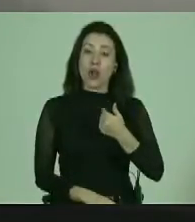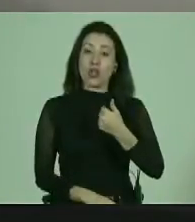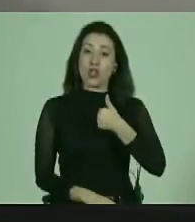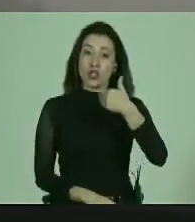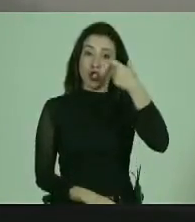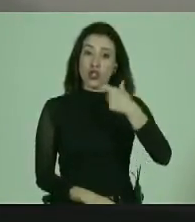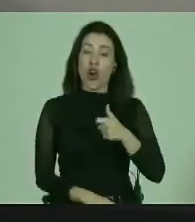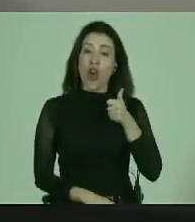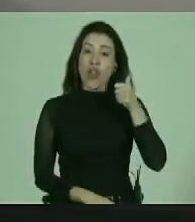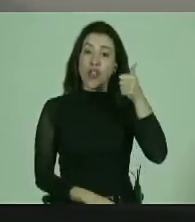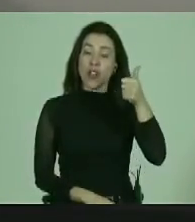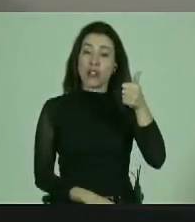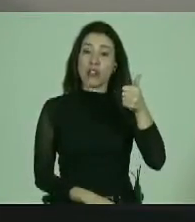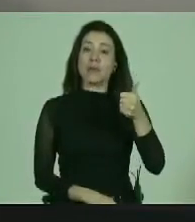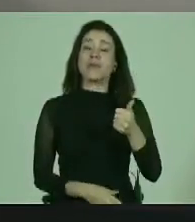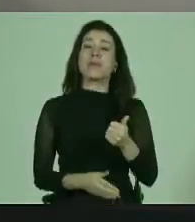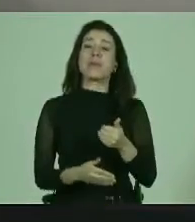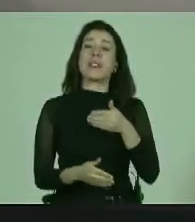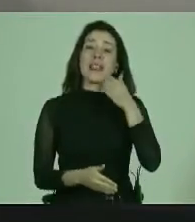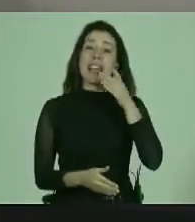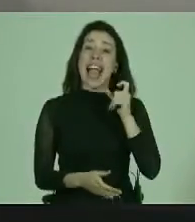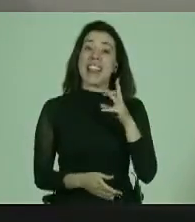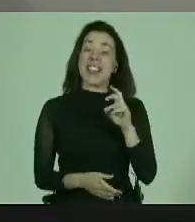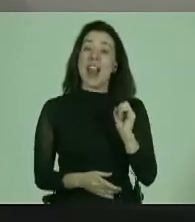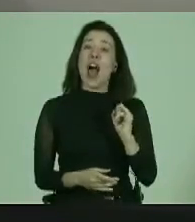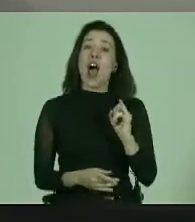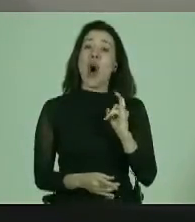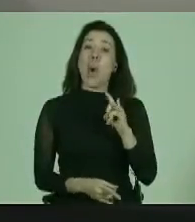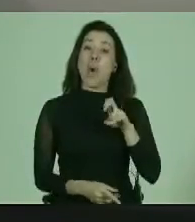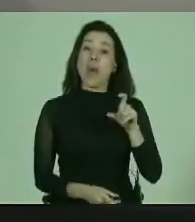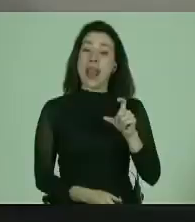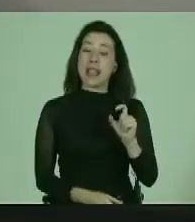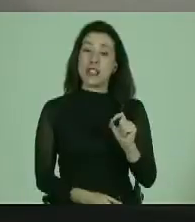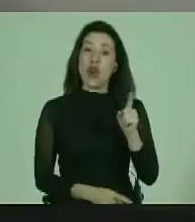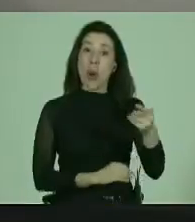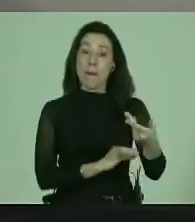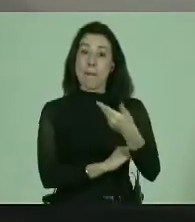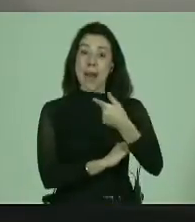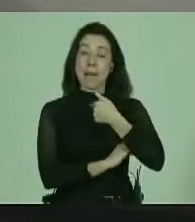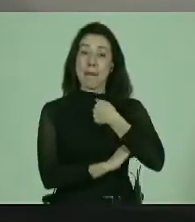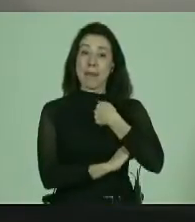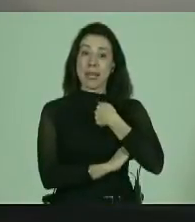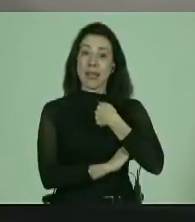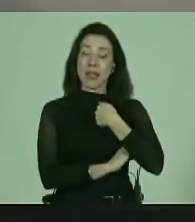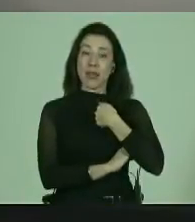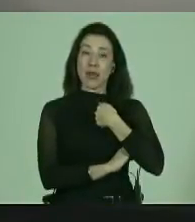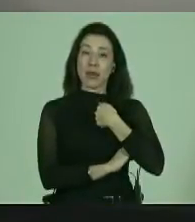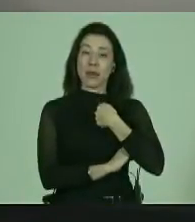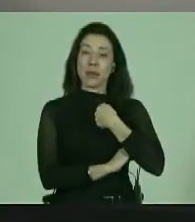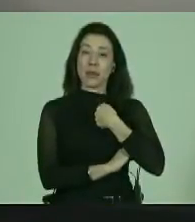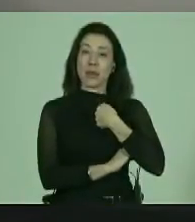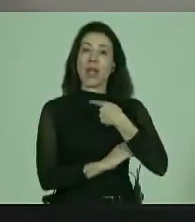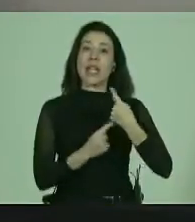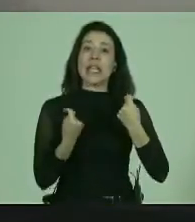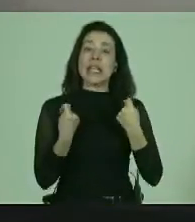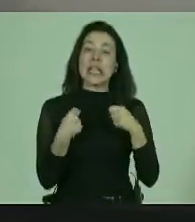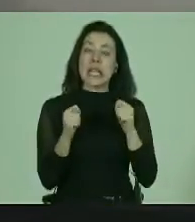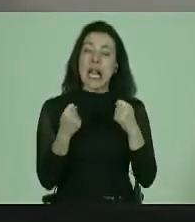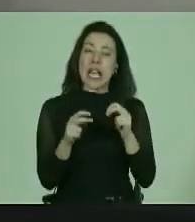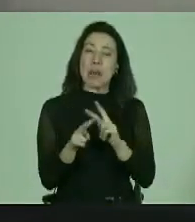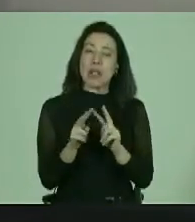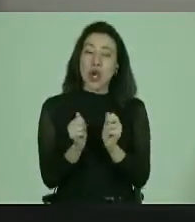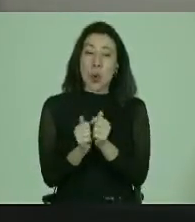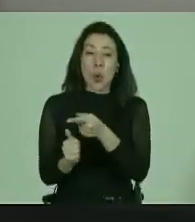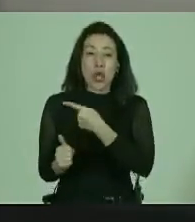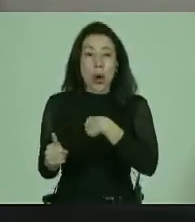soy directora de una cátedra unesco la unesco me pidió que intentáramos hacer con